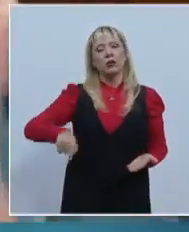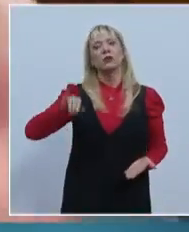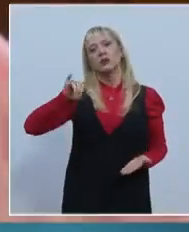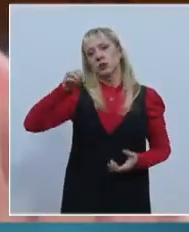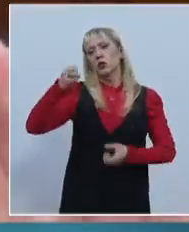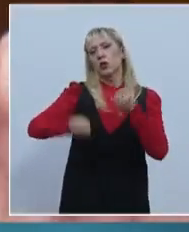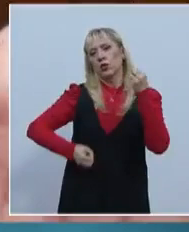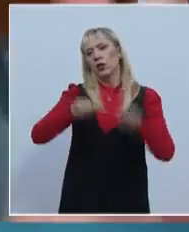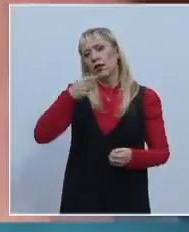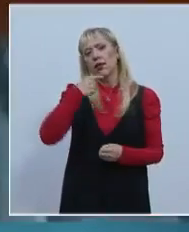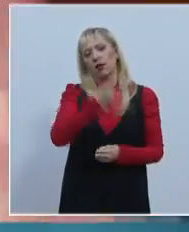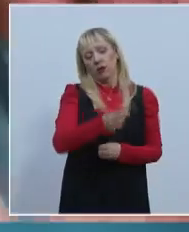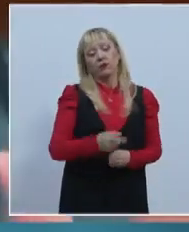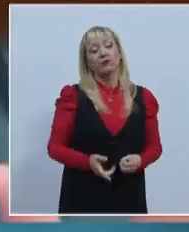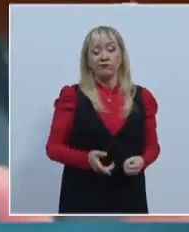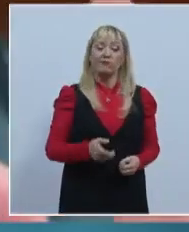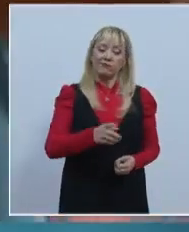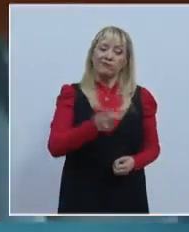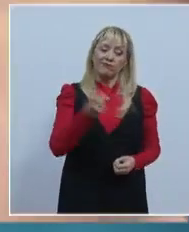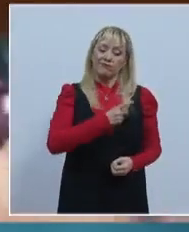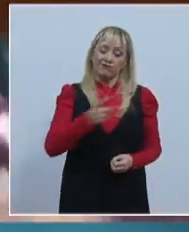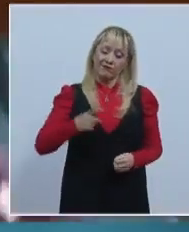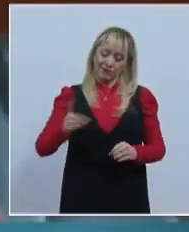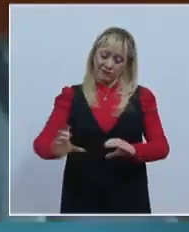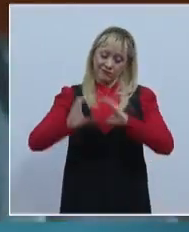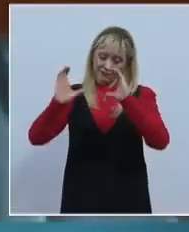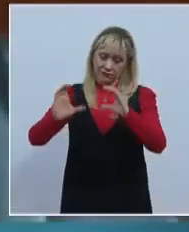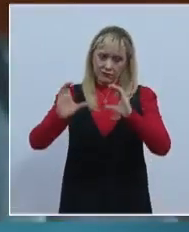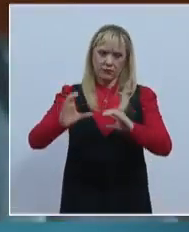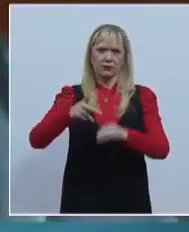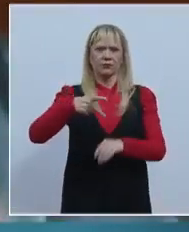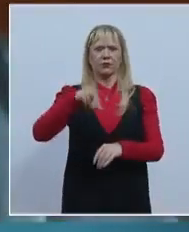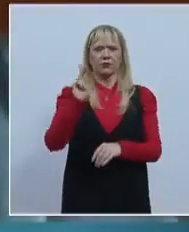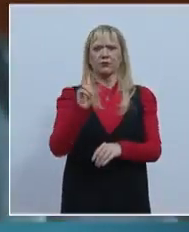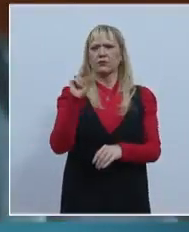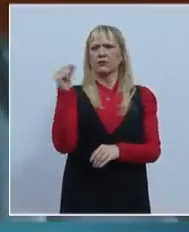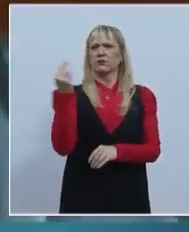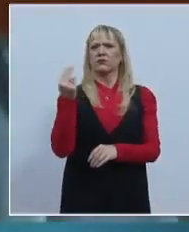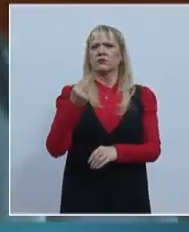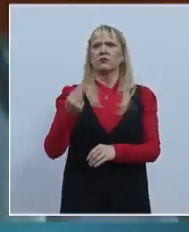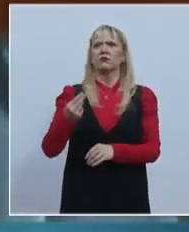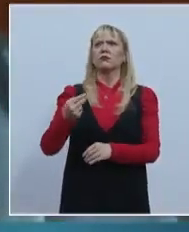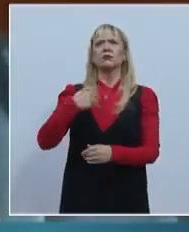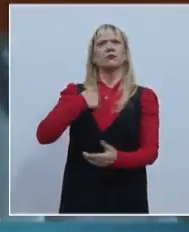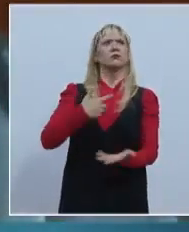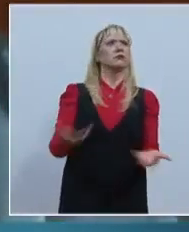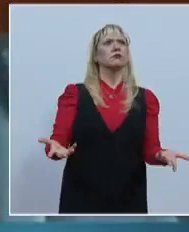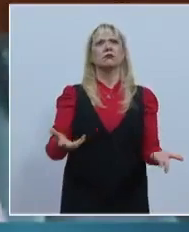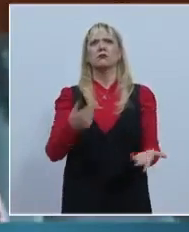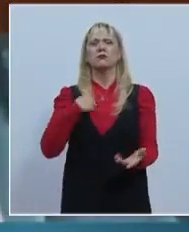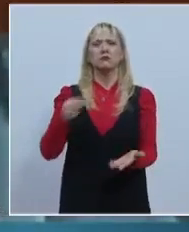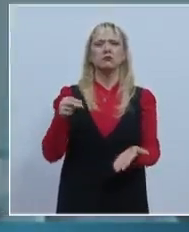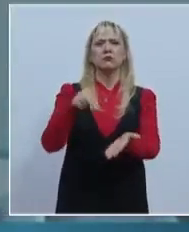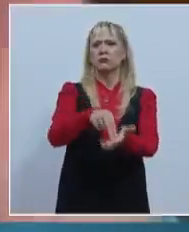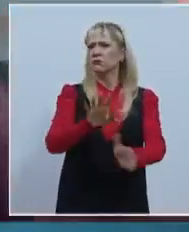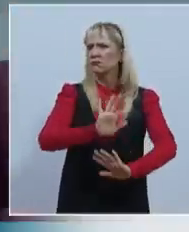naturaleza, sin que se tenga que demostrar un perjuicio en contra de un determinado grupo.